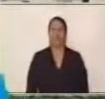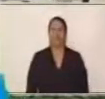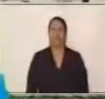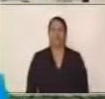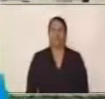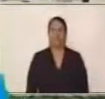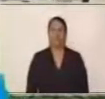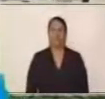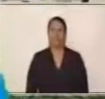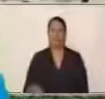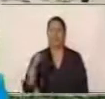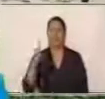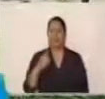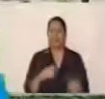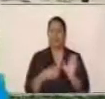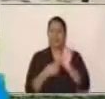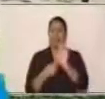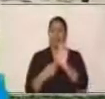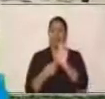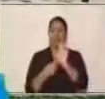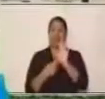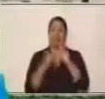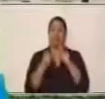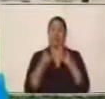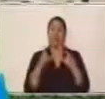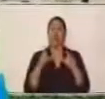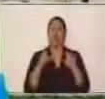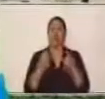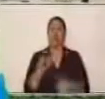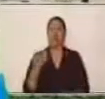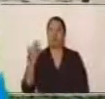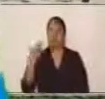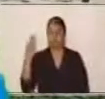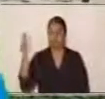Esta parte que tengo aquí, la voy a doblar hacia adentro,